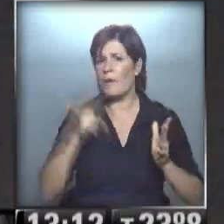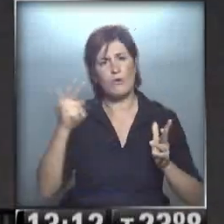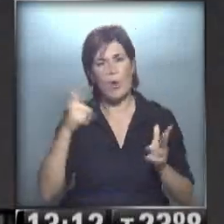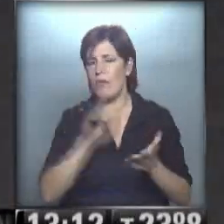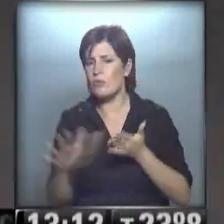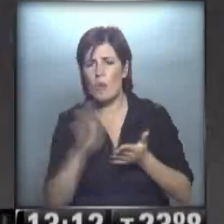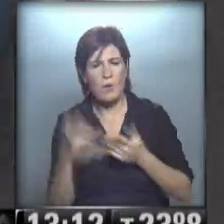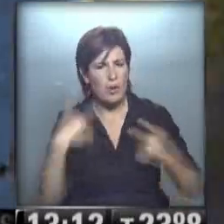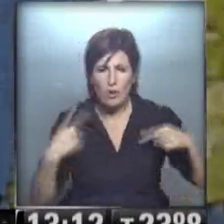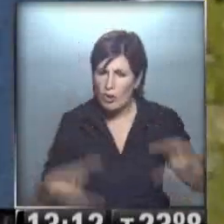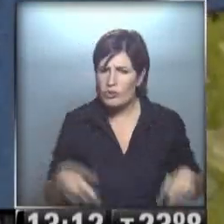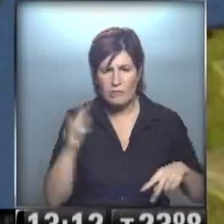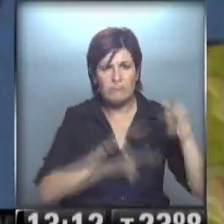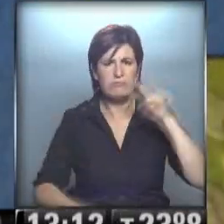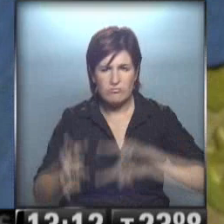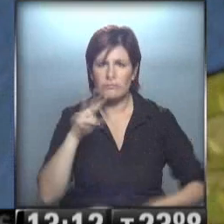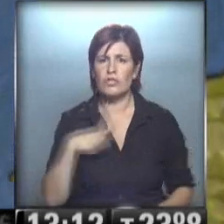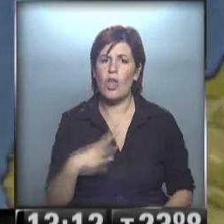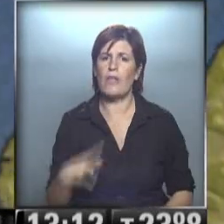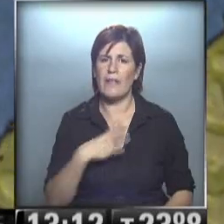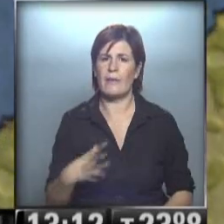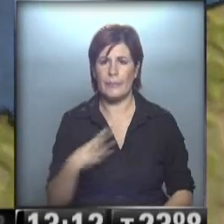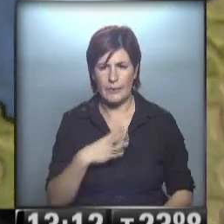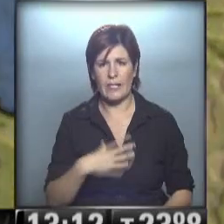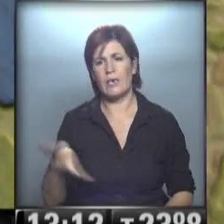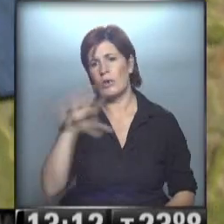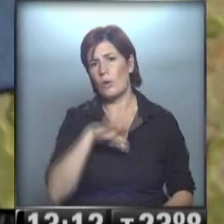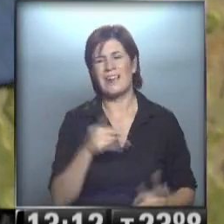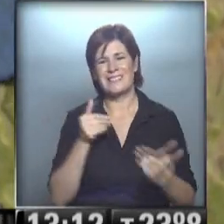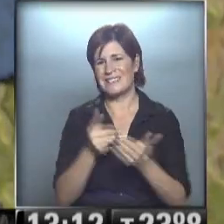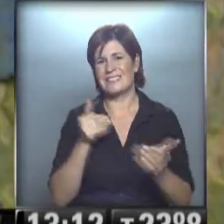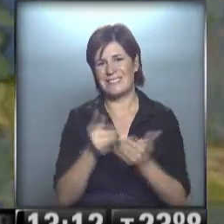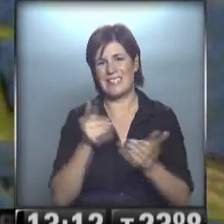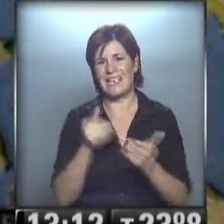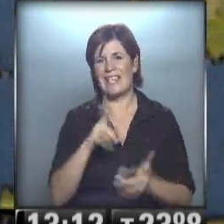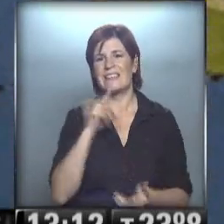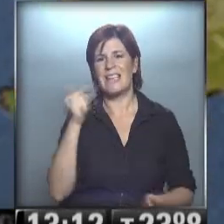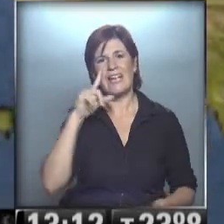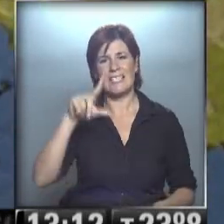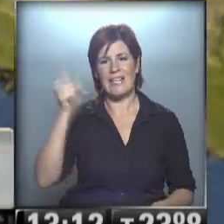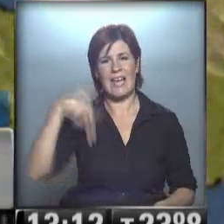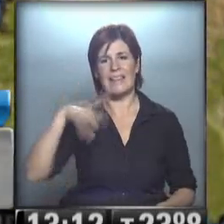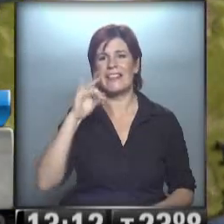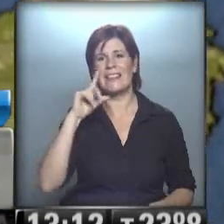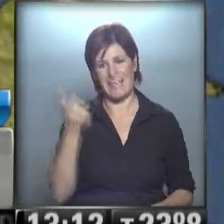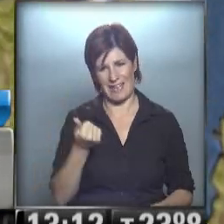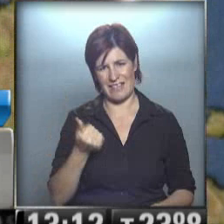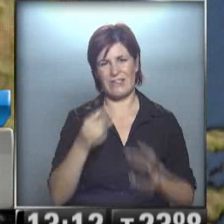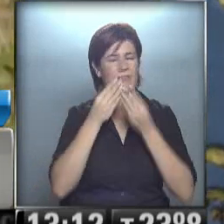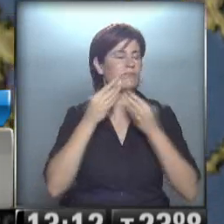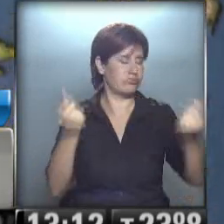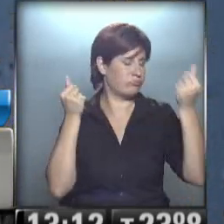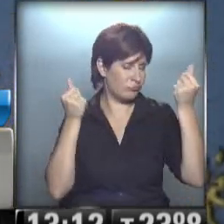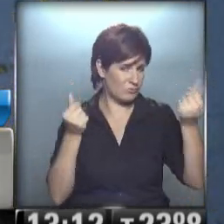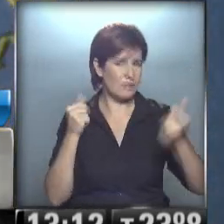esta investigación que se está dando por supuesto allí cerca del Golfo de Tailandia donde desapareció luego de que se incrementara la